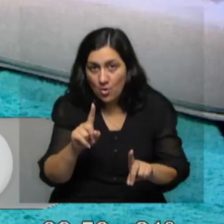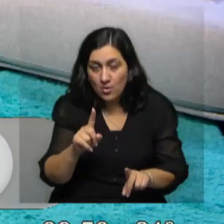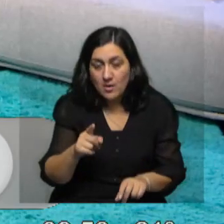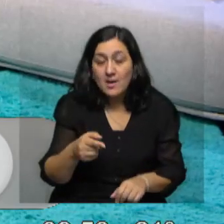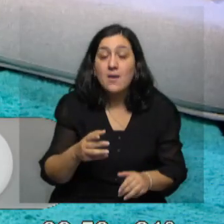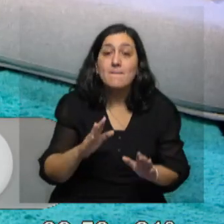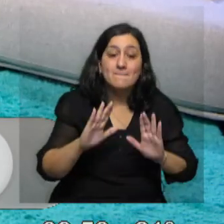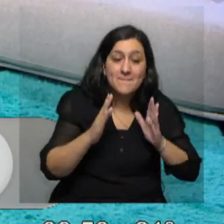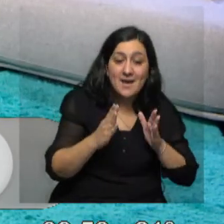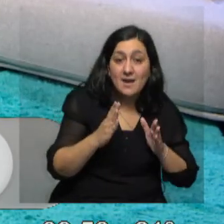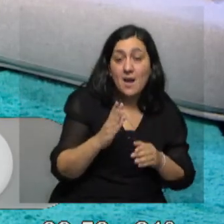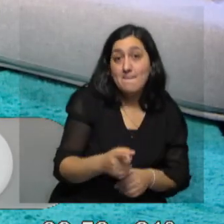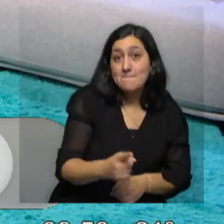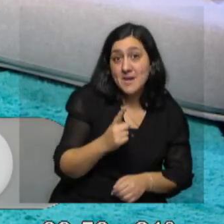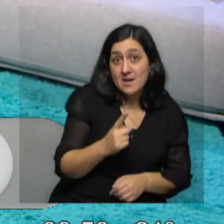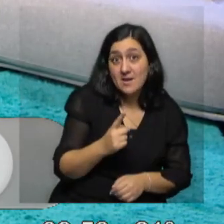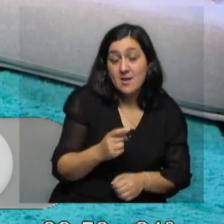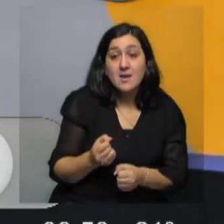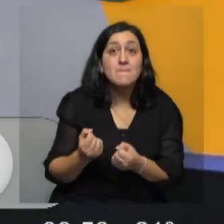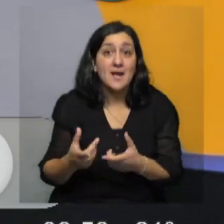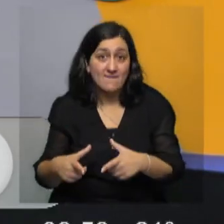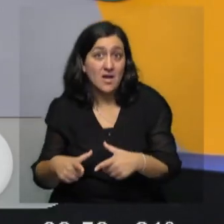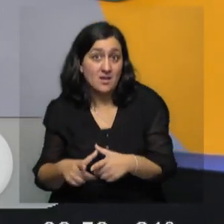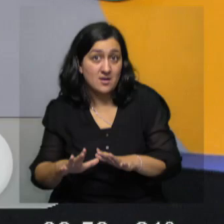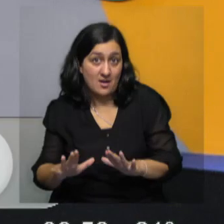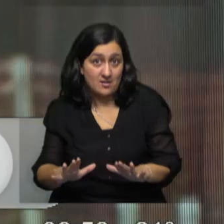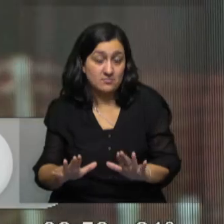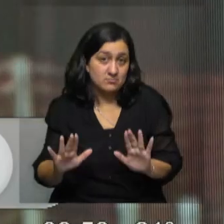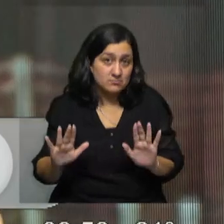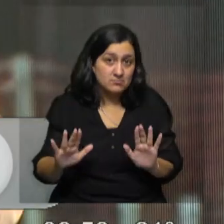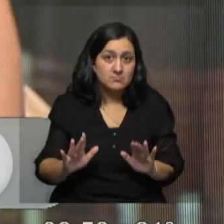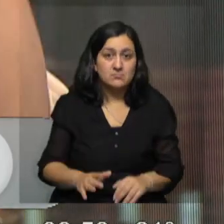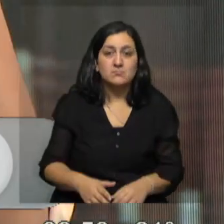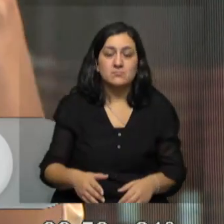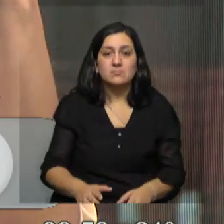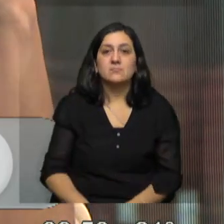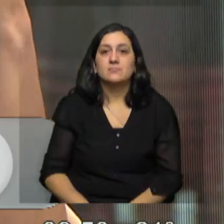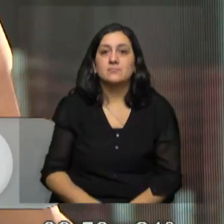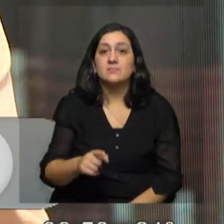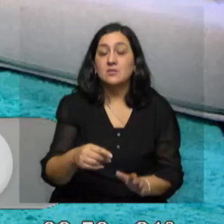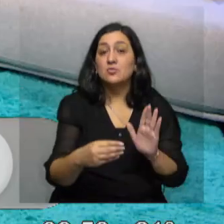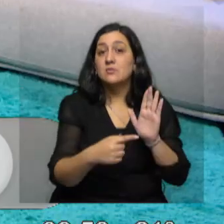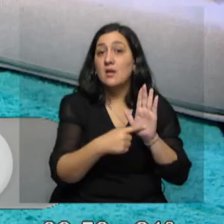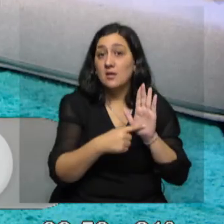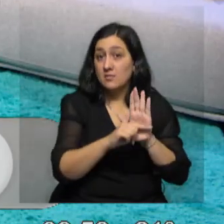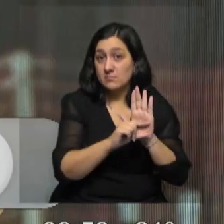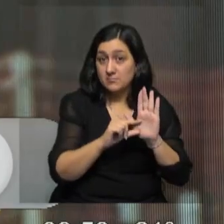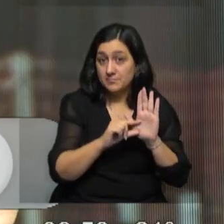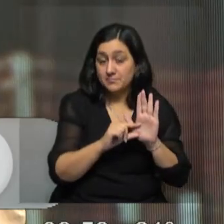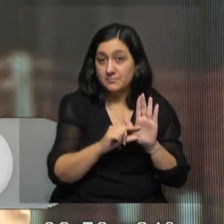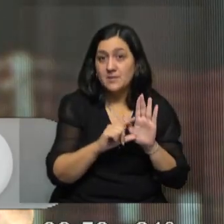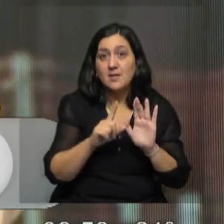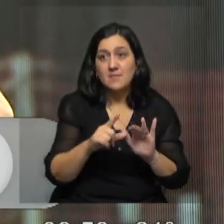para que la gente que está mirando y aprendiendo no se sienta mal, porque nosotros también nos pasa. No, y porque vas... Está escrito ahí. Claro. Y vas capitalizando